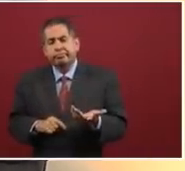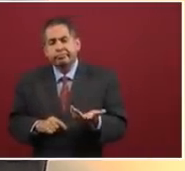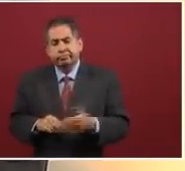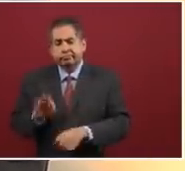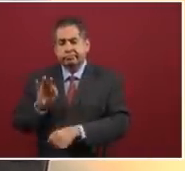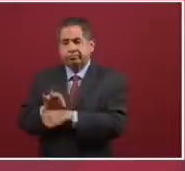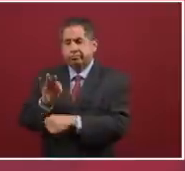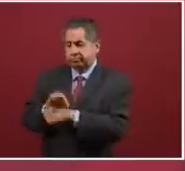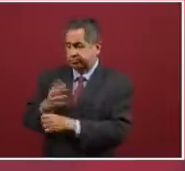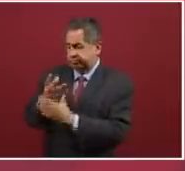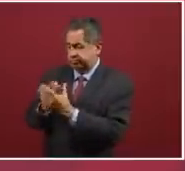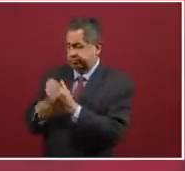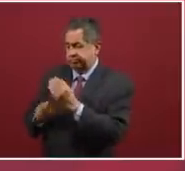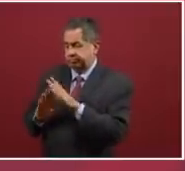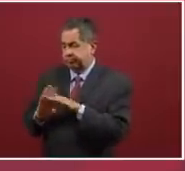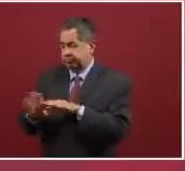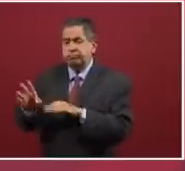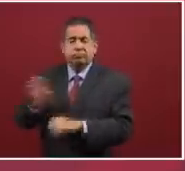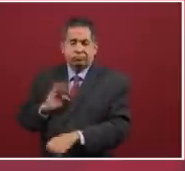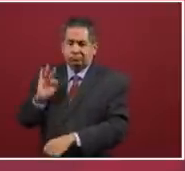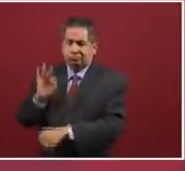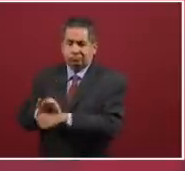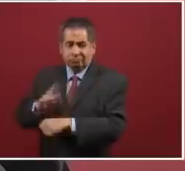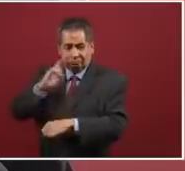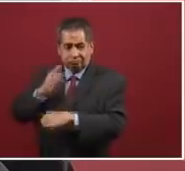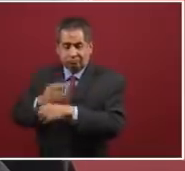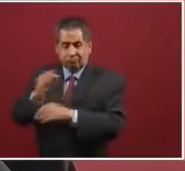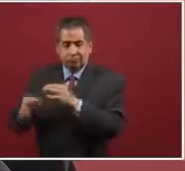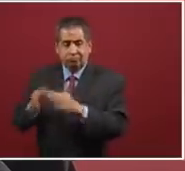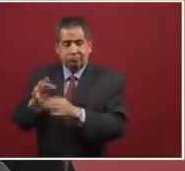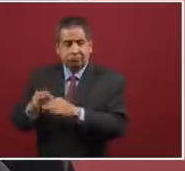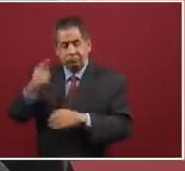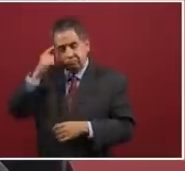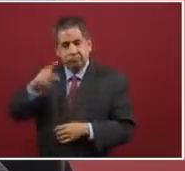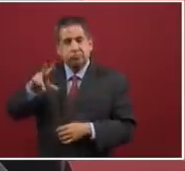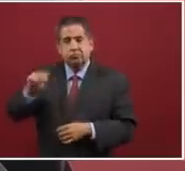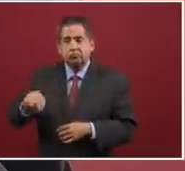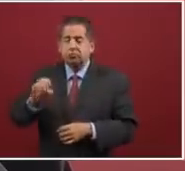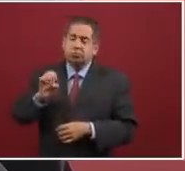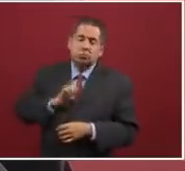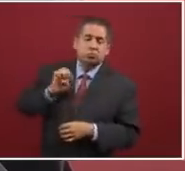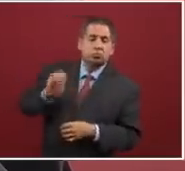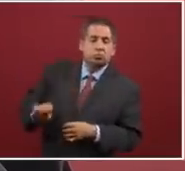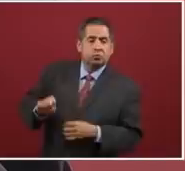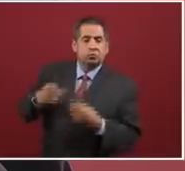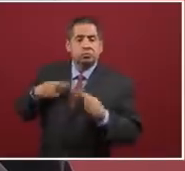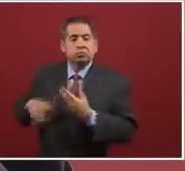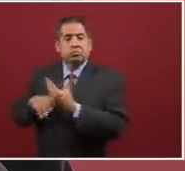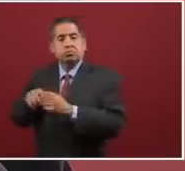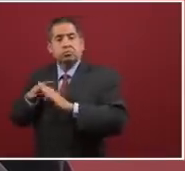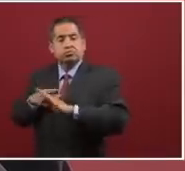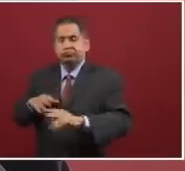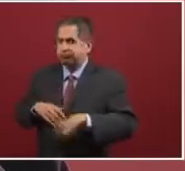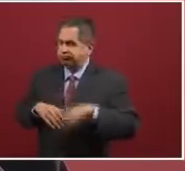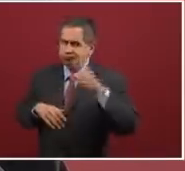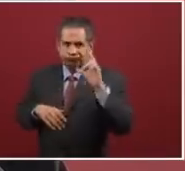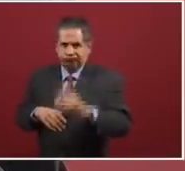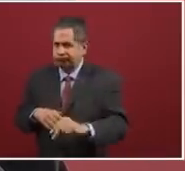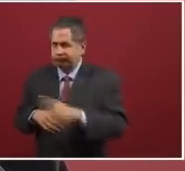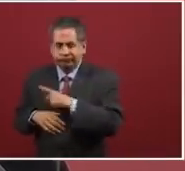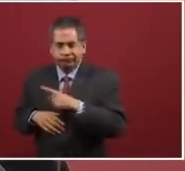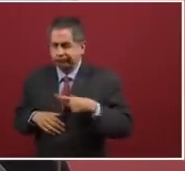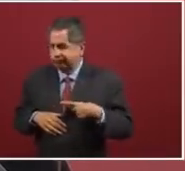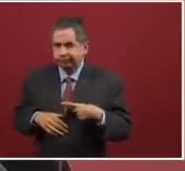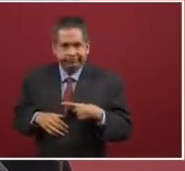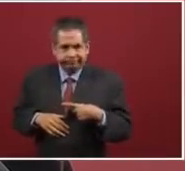defender al migrante para que no haya esa xenofobia, ese odio al extranjero,